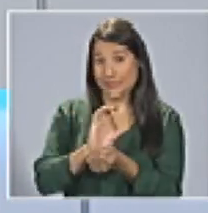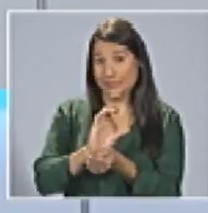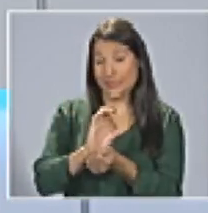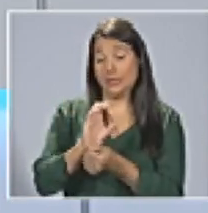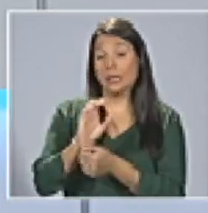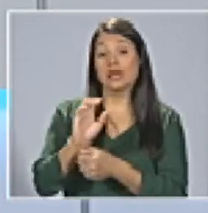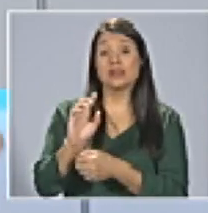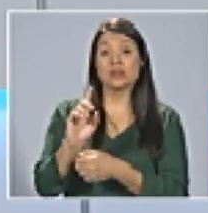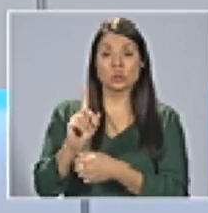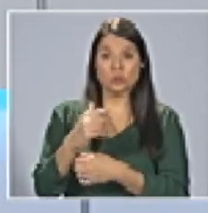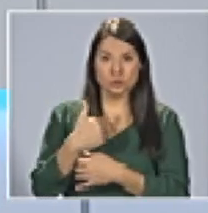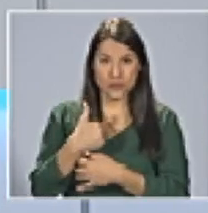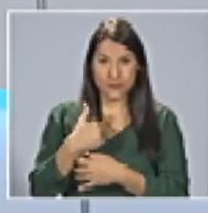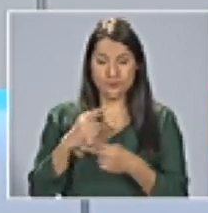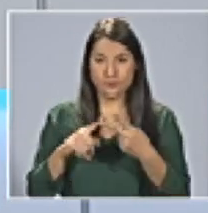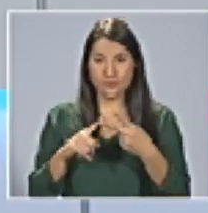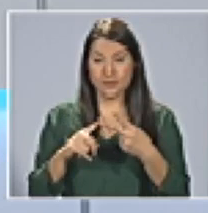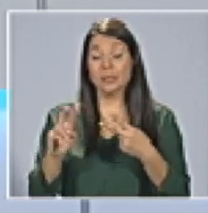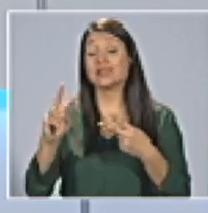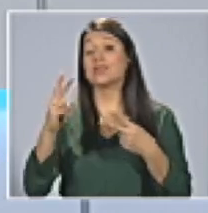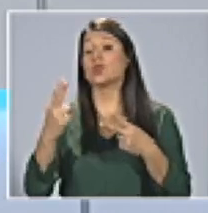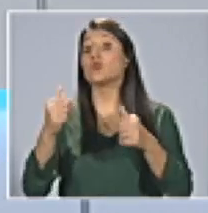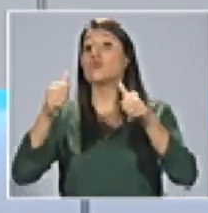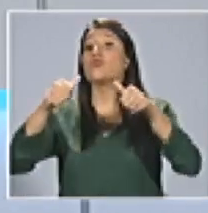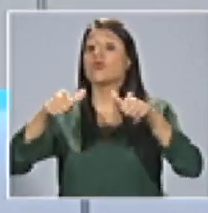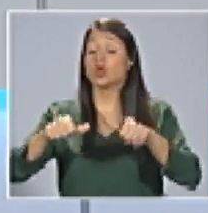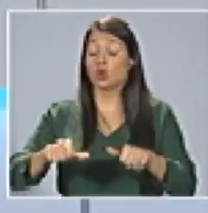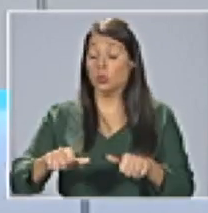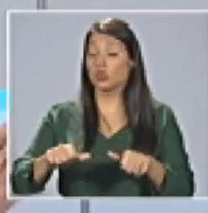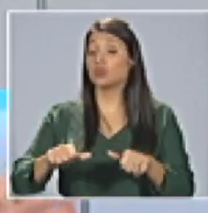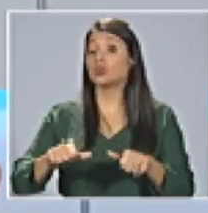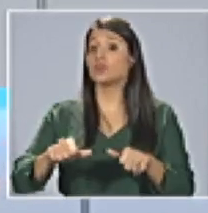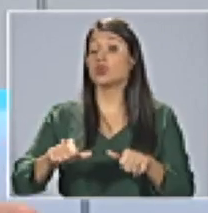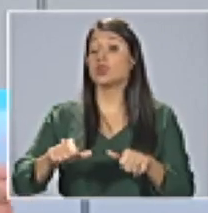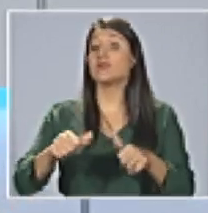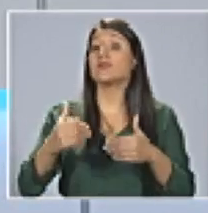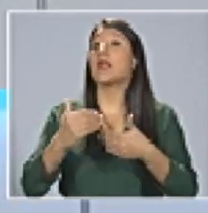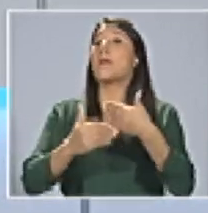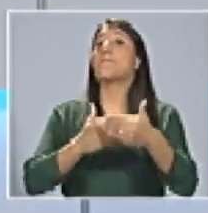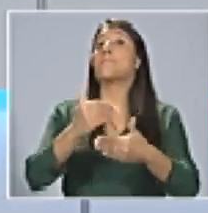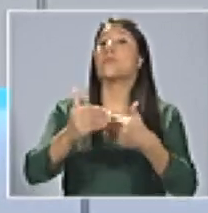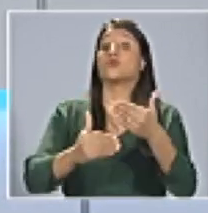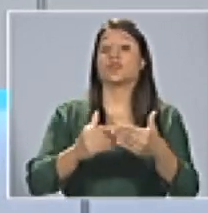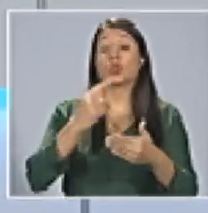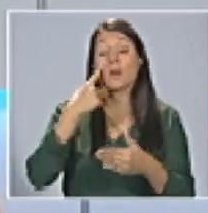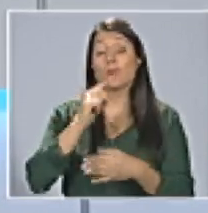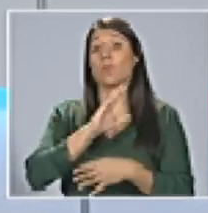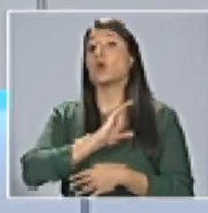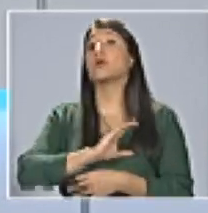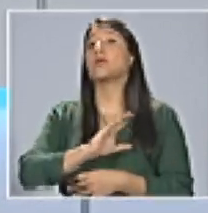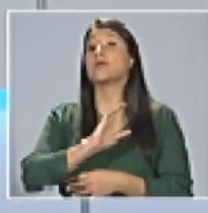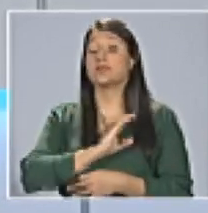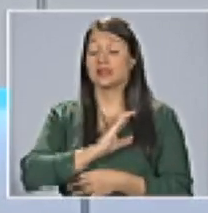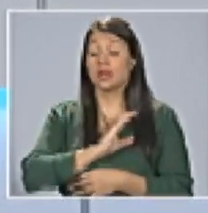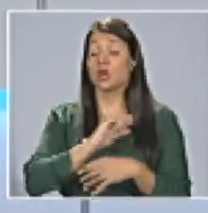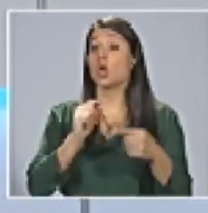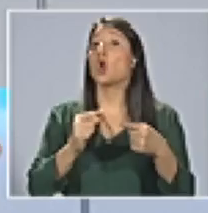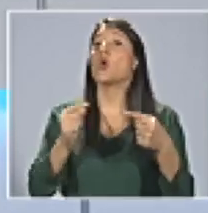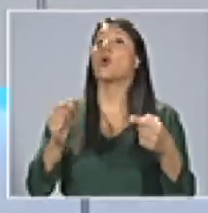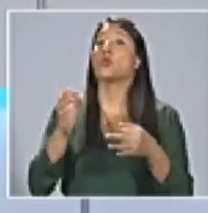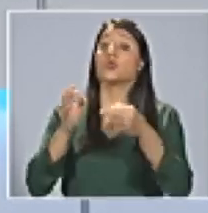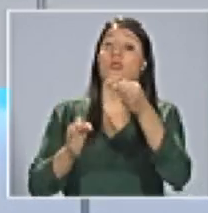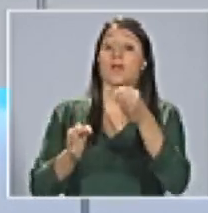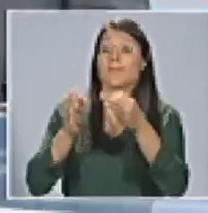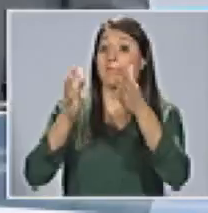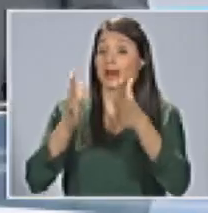La segunda, acordar a lo interno de Corte Plena que los procesos disciplinarios contra los magistrados